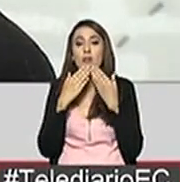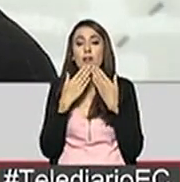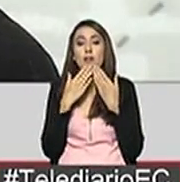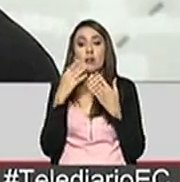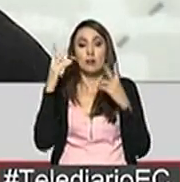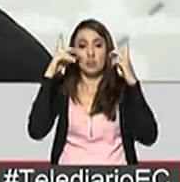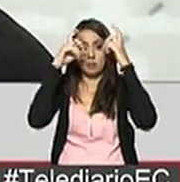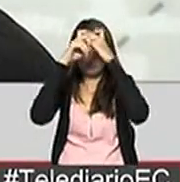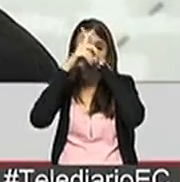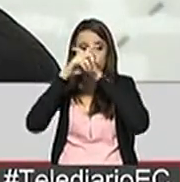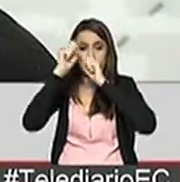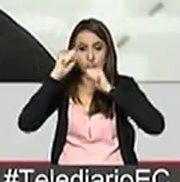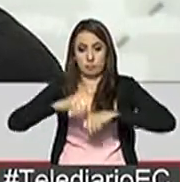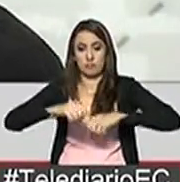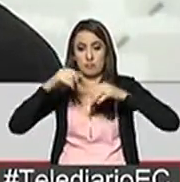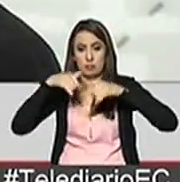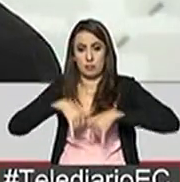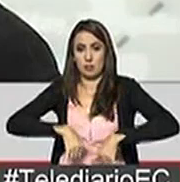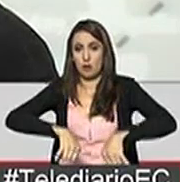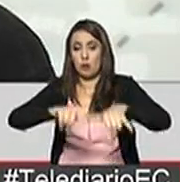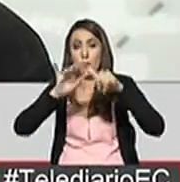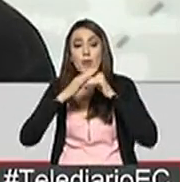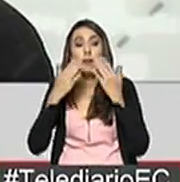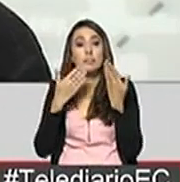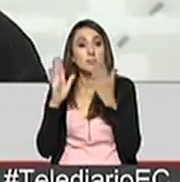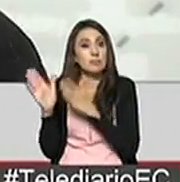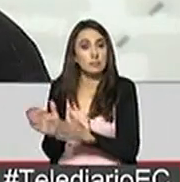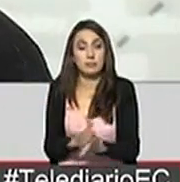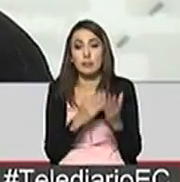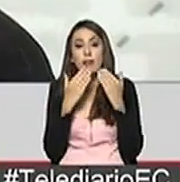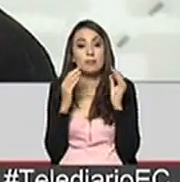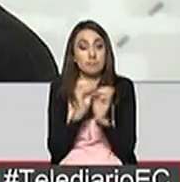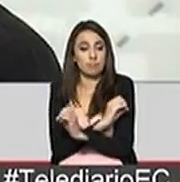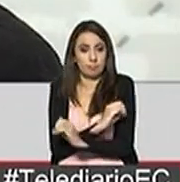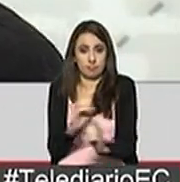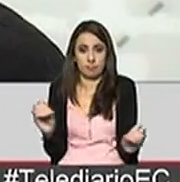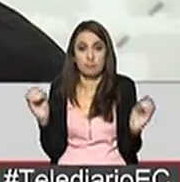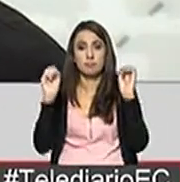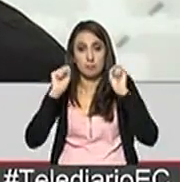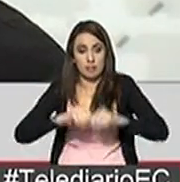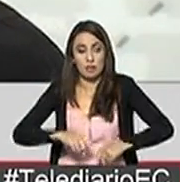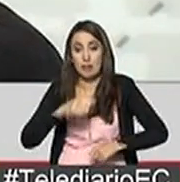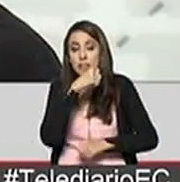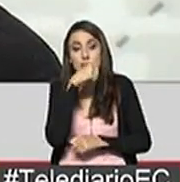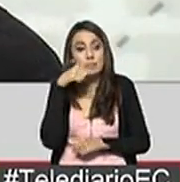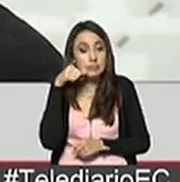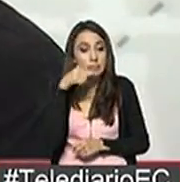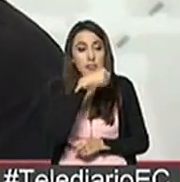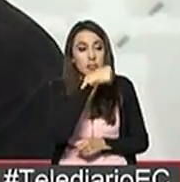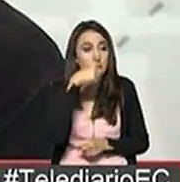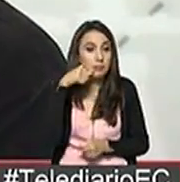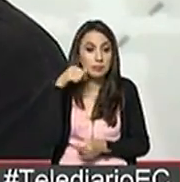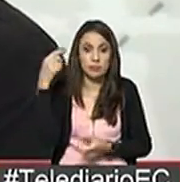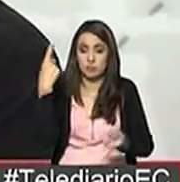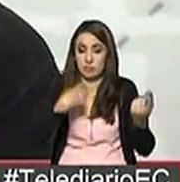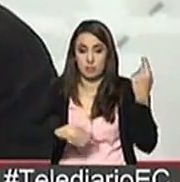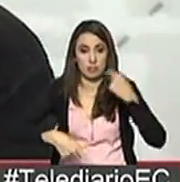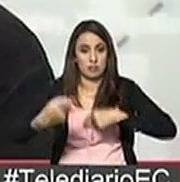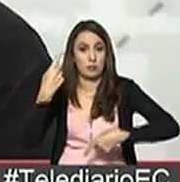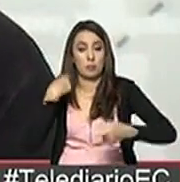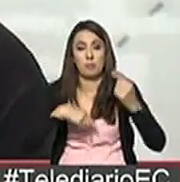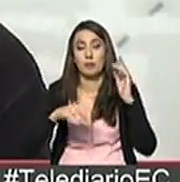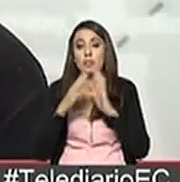complicado mucho y venimos luchando por esto. Entonces, realmente en cuanto a lo que es cerveza artesanal, puntualmente